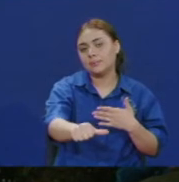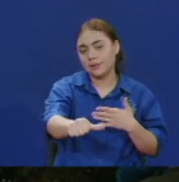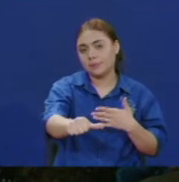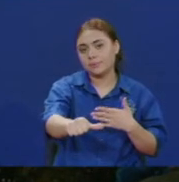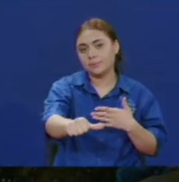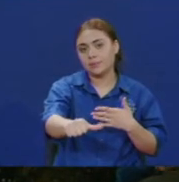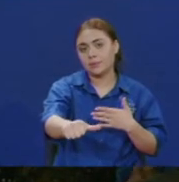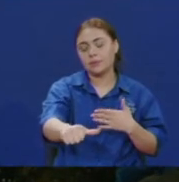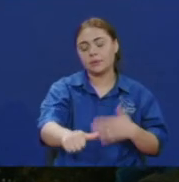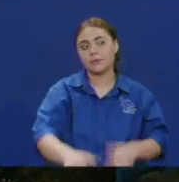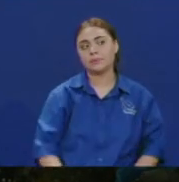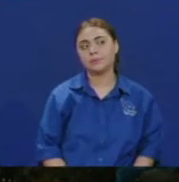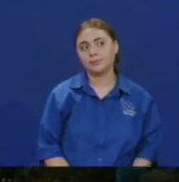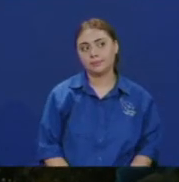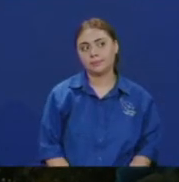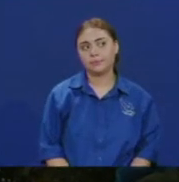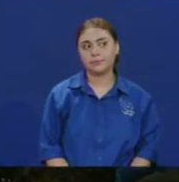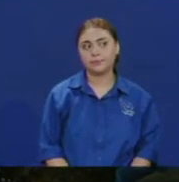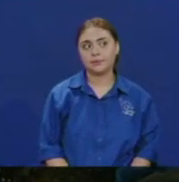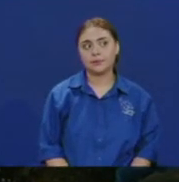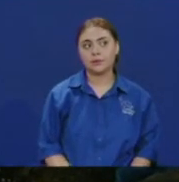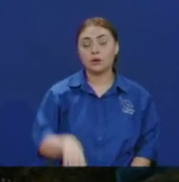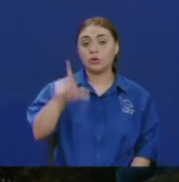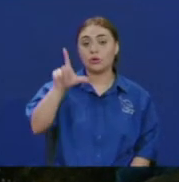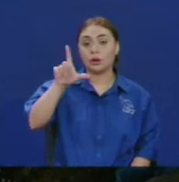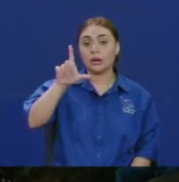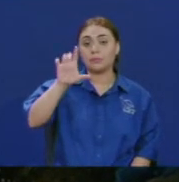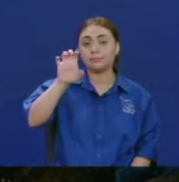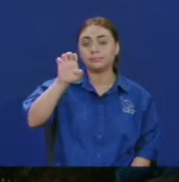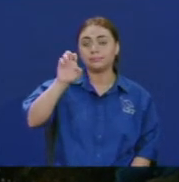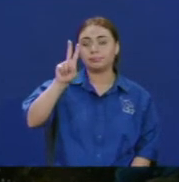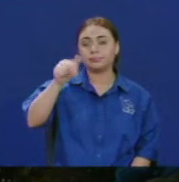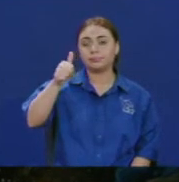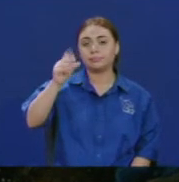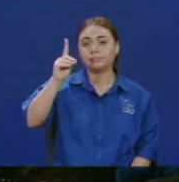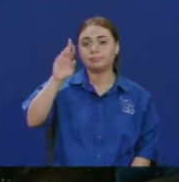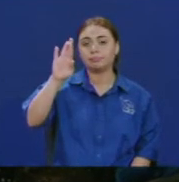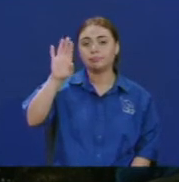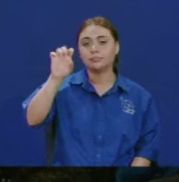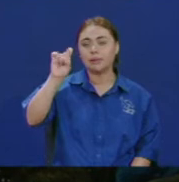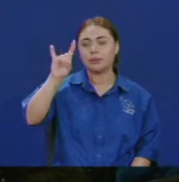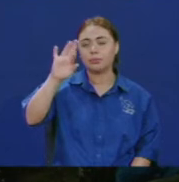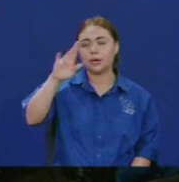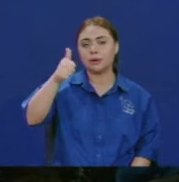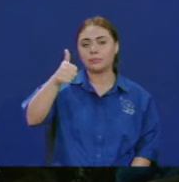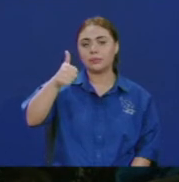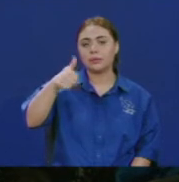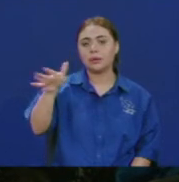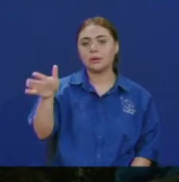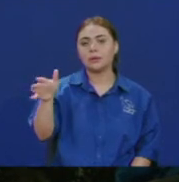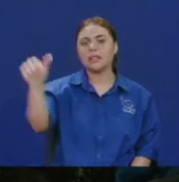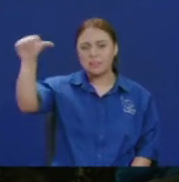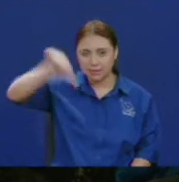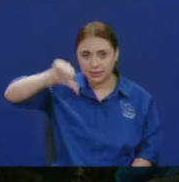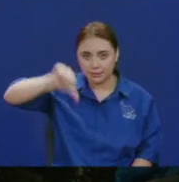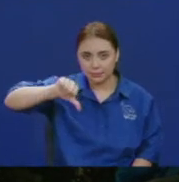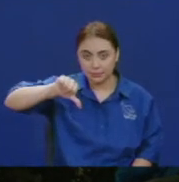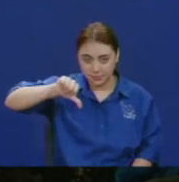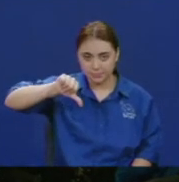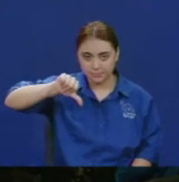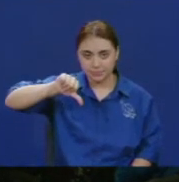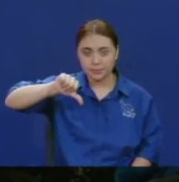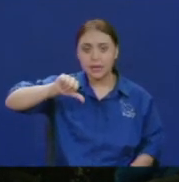maldad, que es la levadura poneria. Poneria es una palabra que